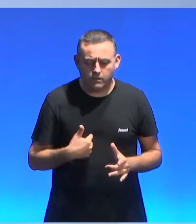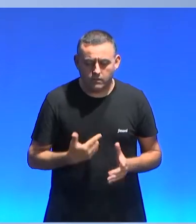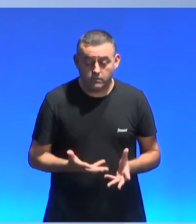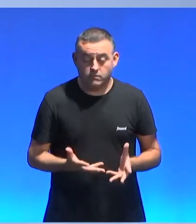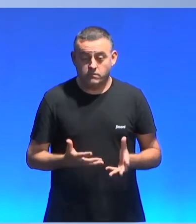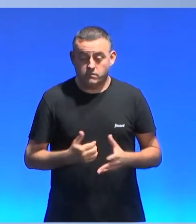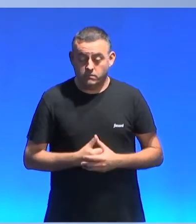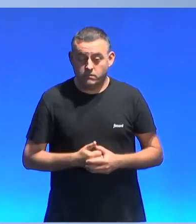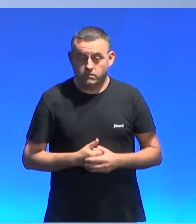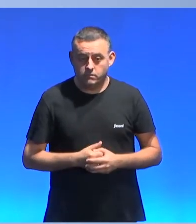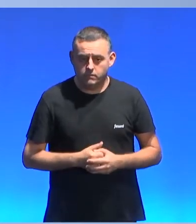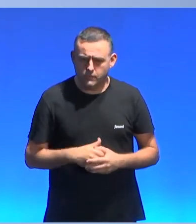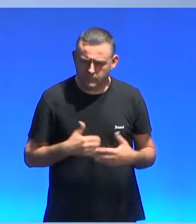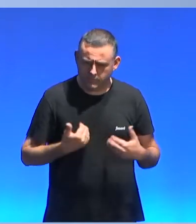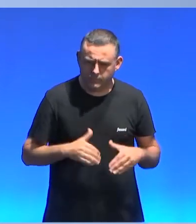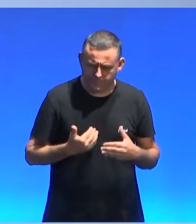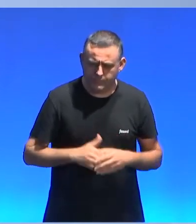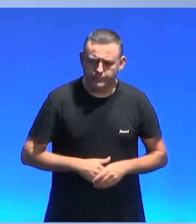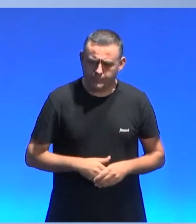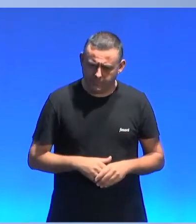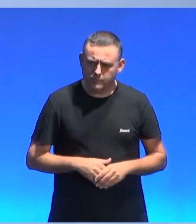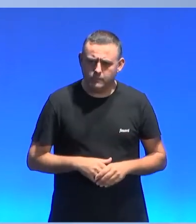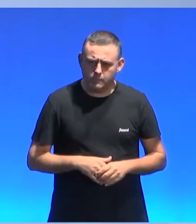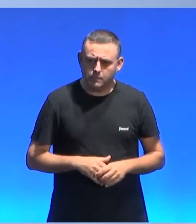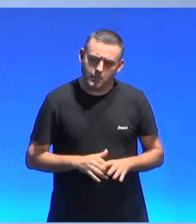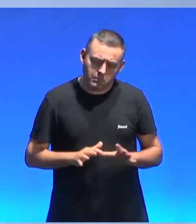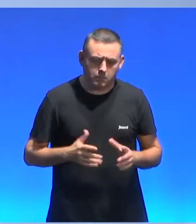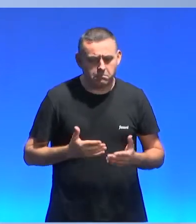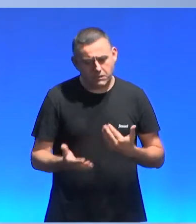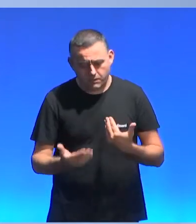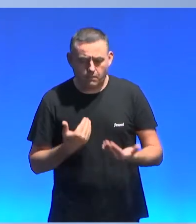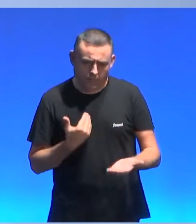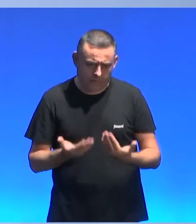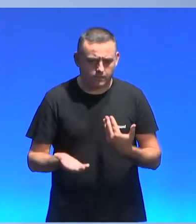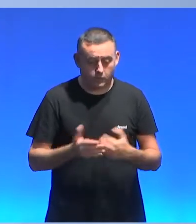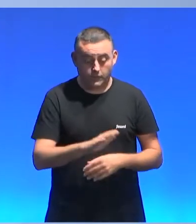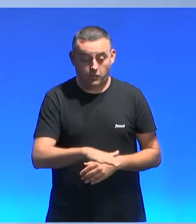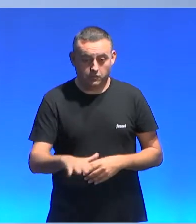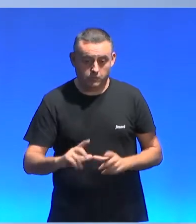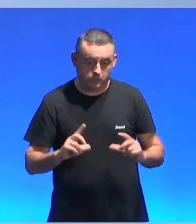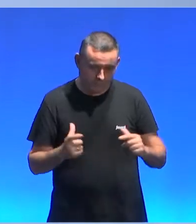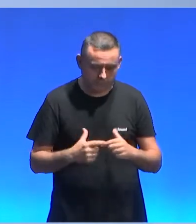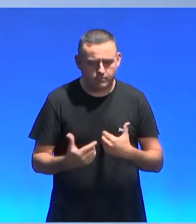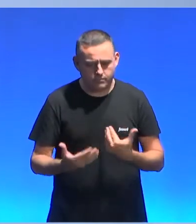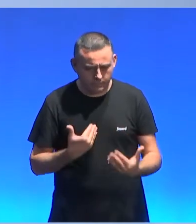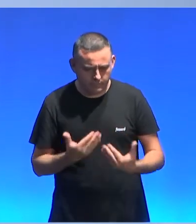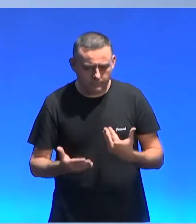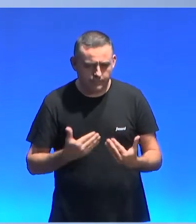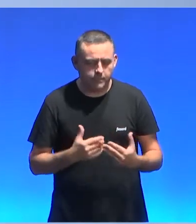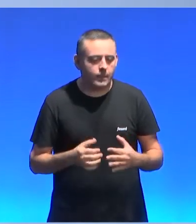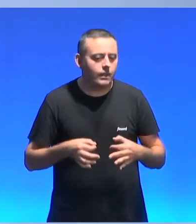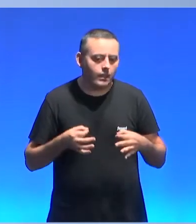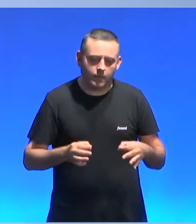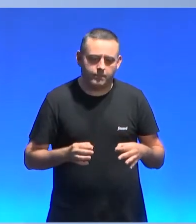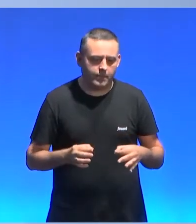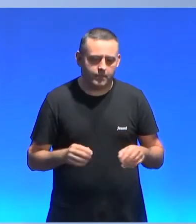puede salir? Y empieza el debate. Efectivamente, las primeras propuestas